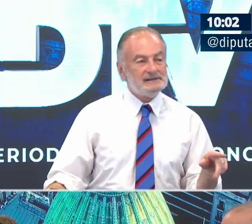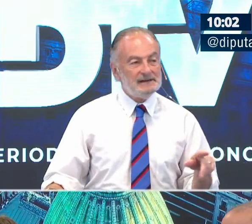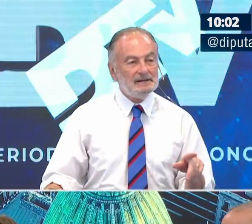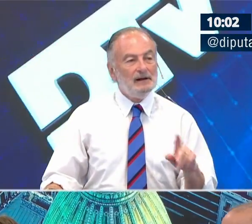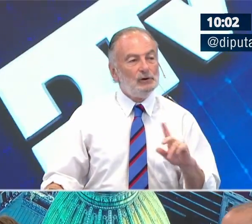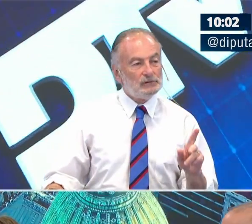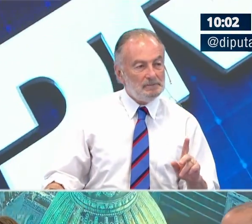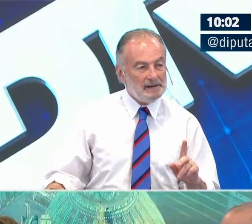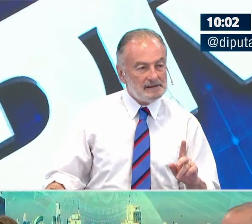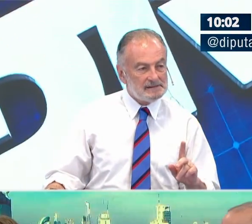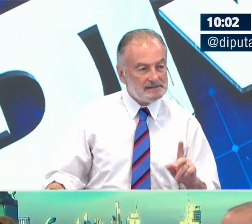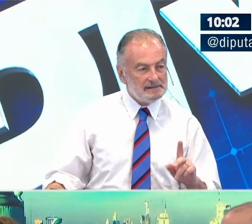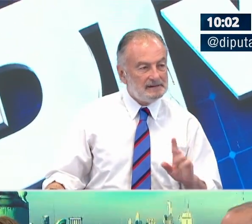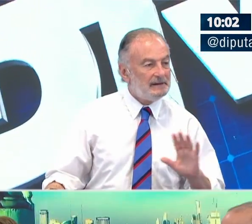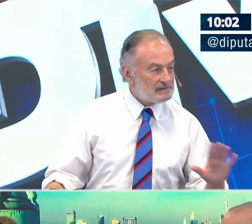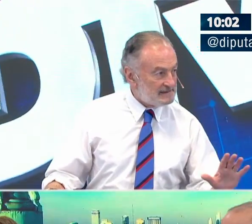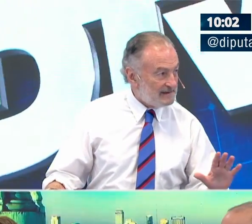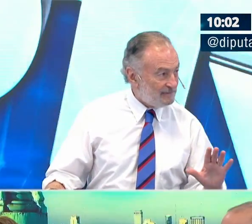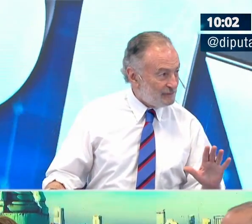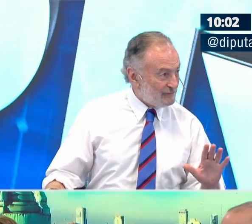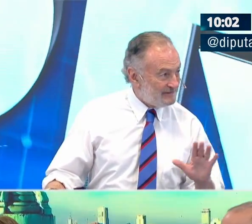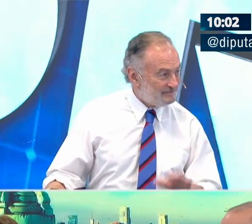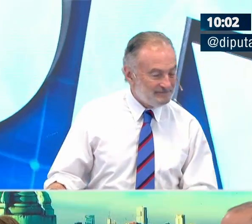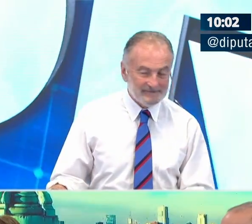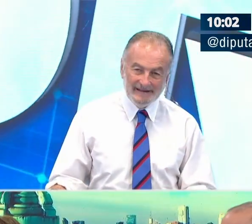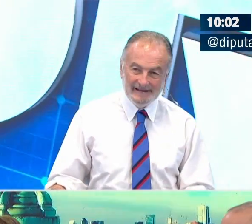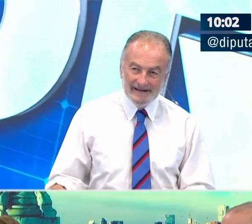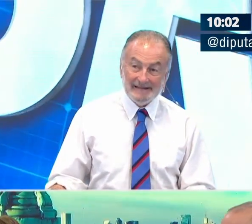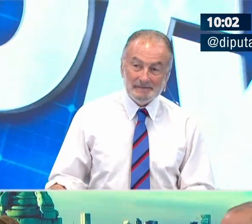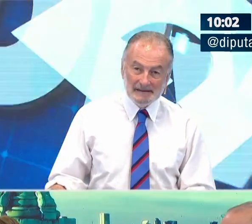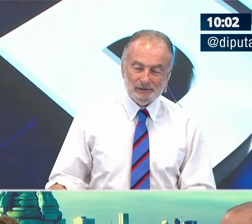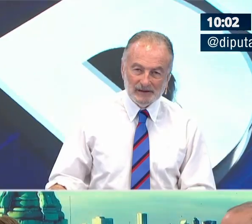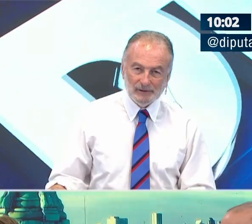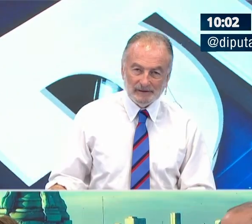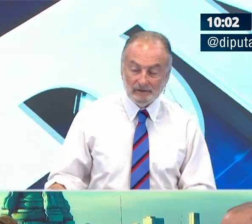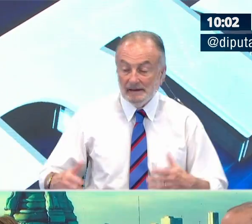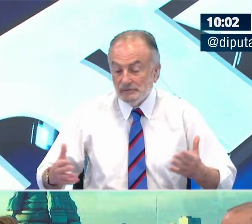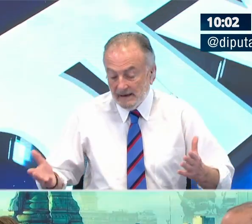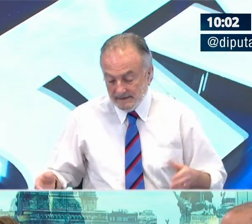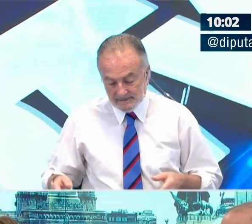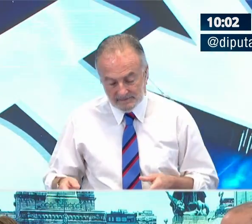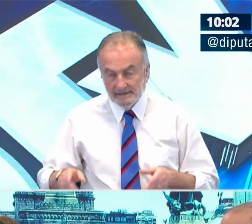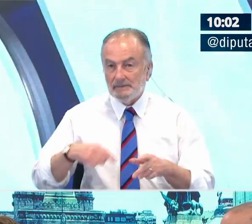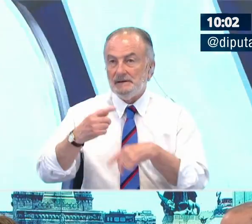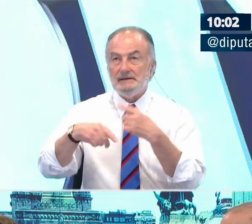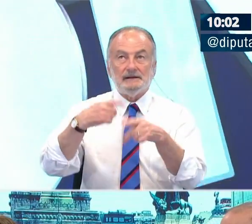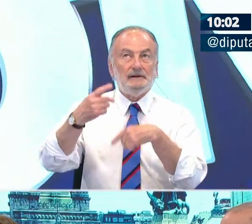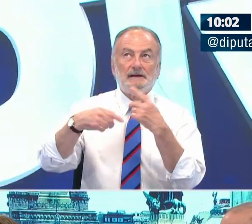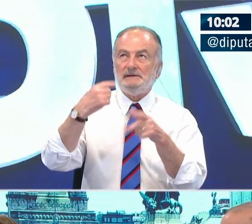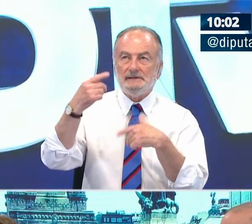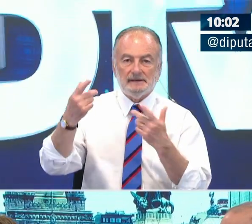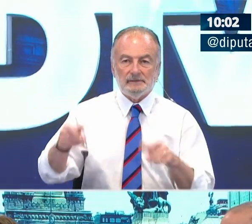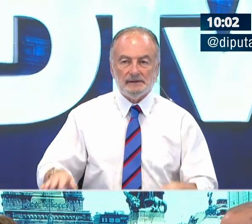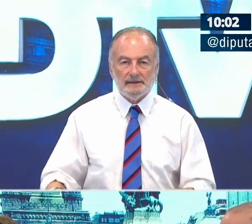cuando te decían, no te peines, que no salís en la foto? El tema del protagónico y el mundial, naturalmente, la pelotita que va,